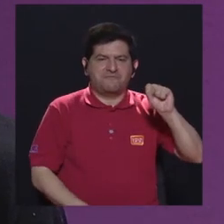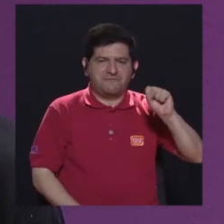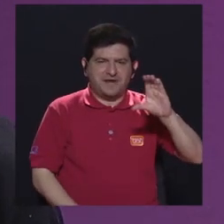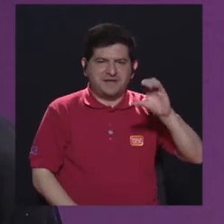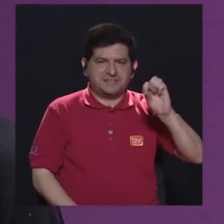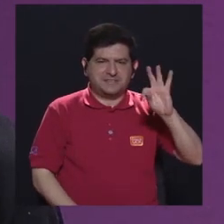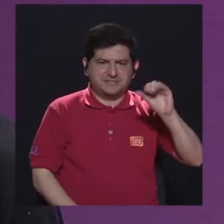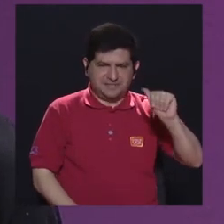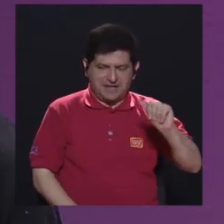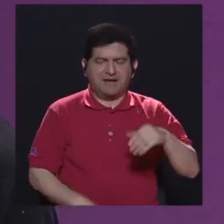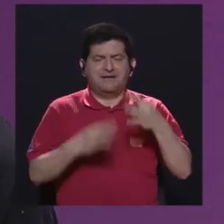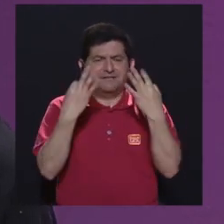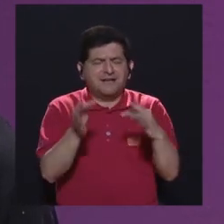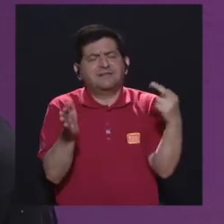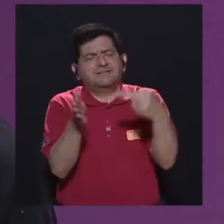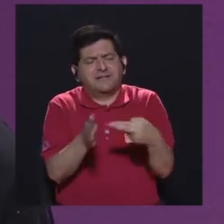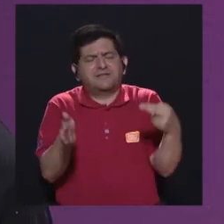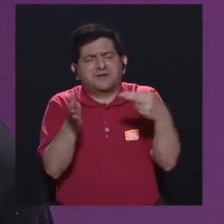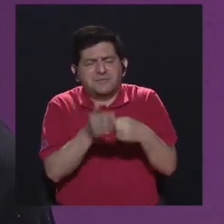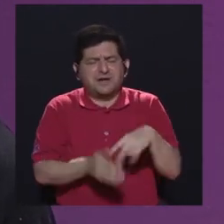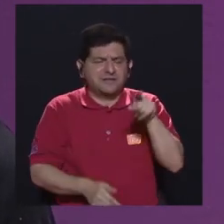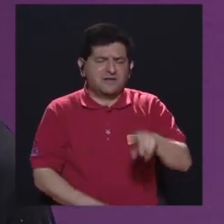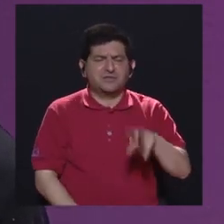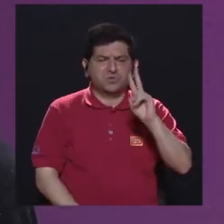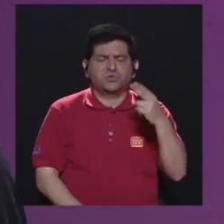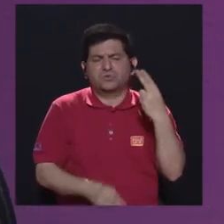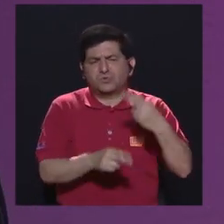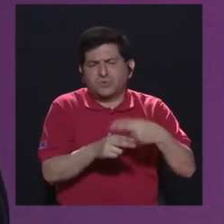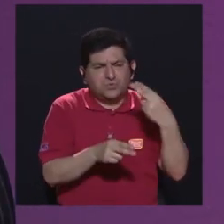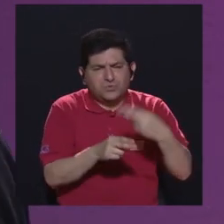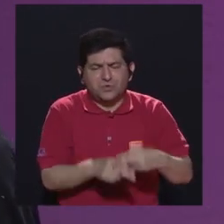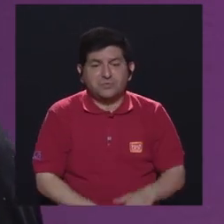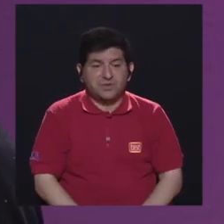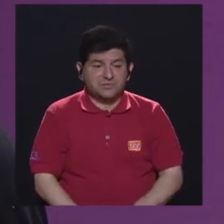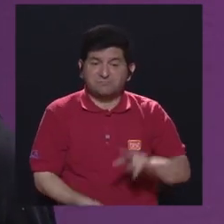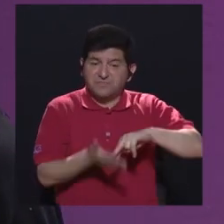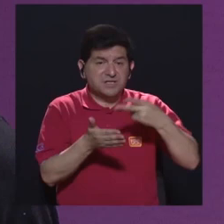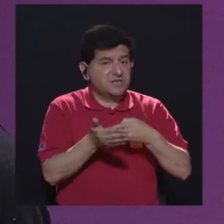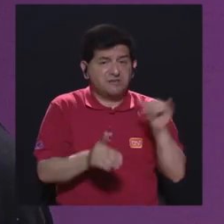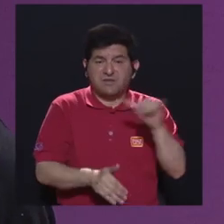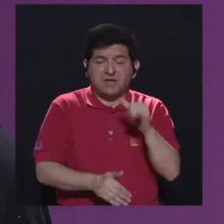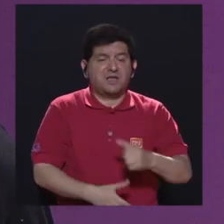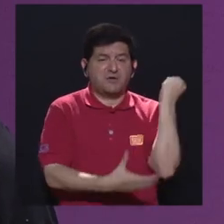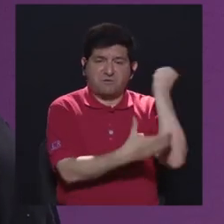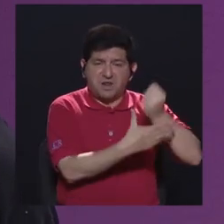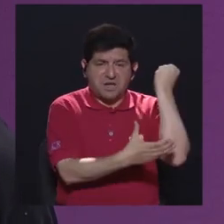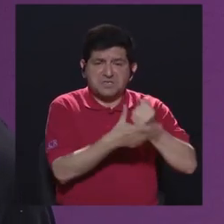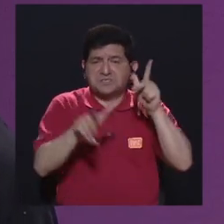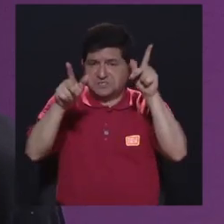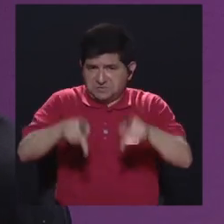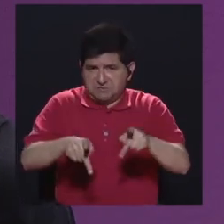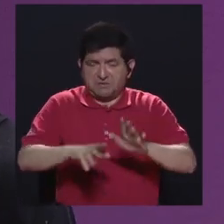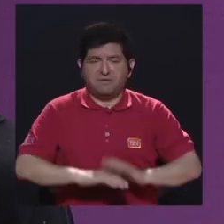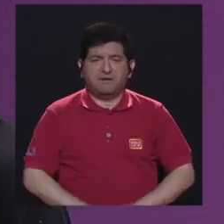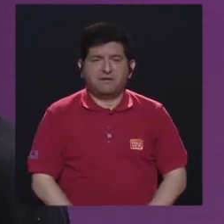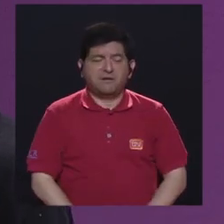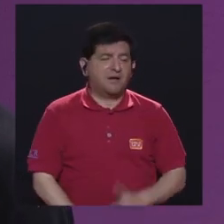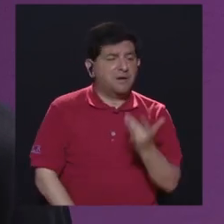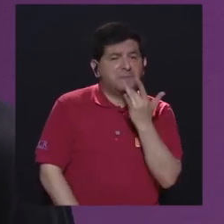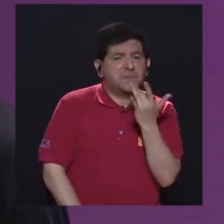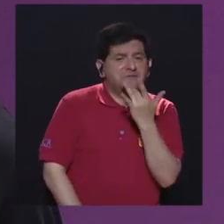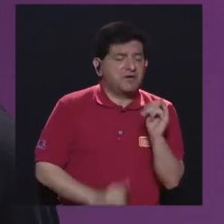intentado reproducir estos binomios que siguen asesinando gente, por ejemplo, el preferir